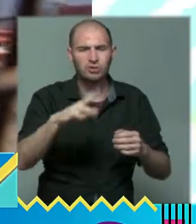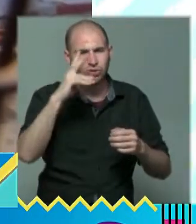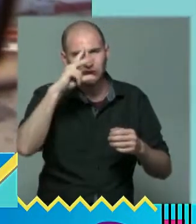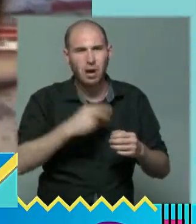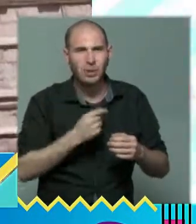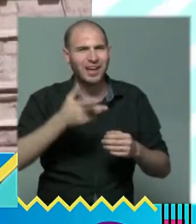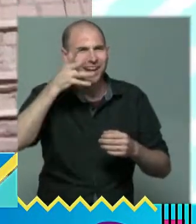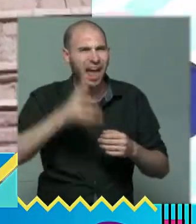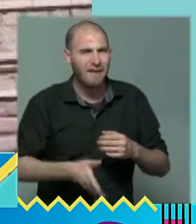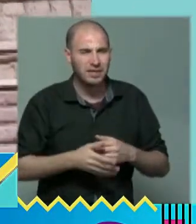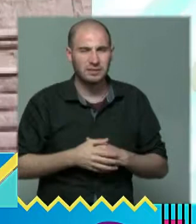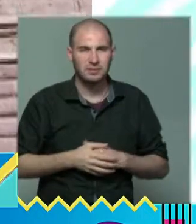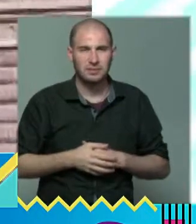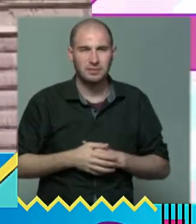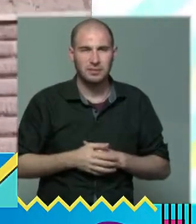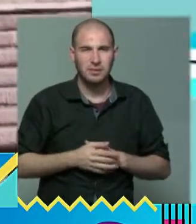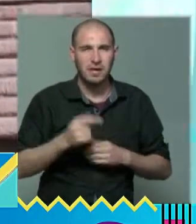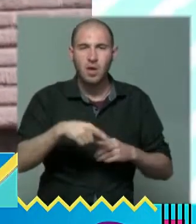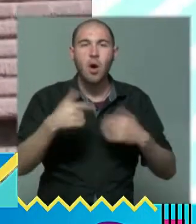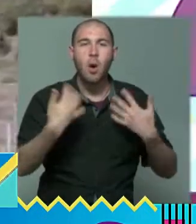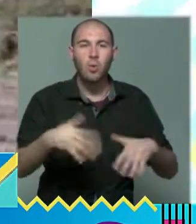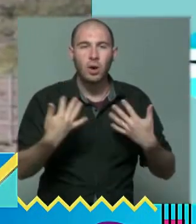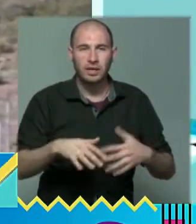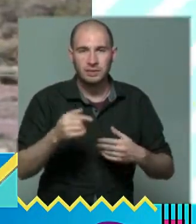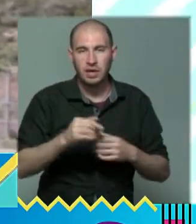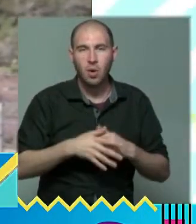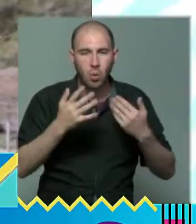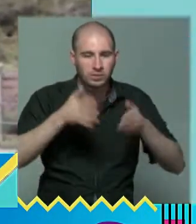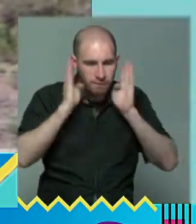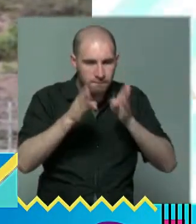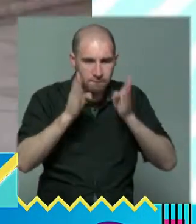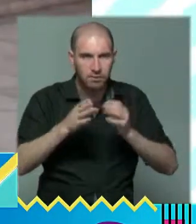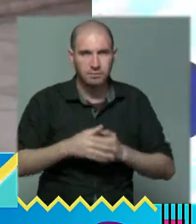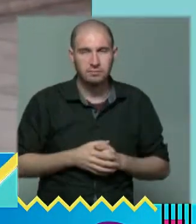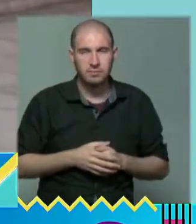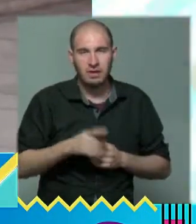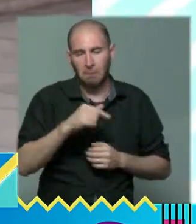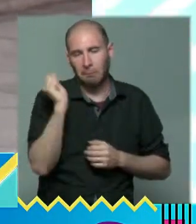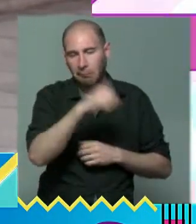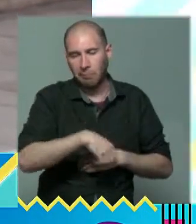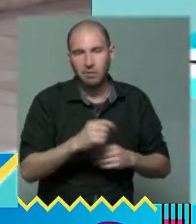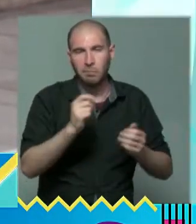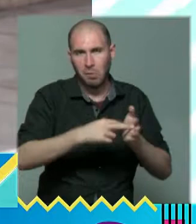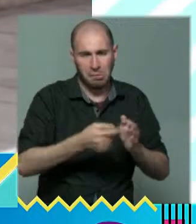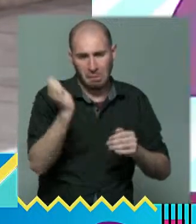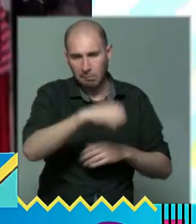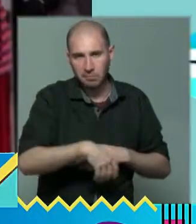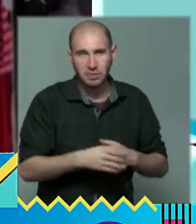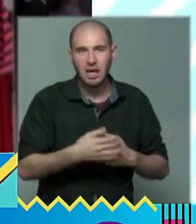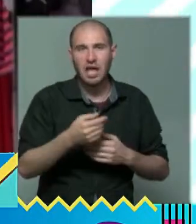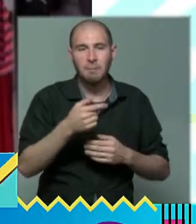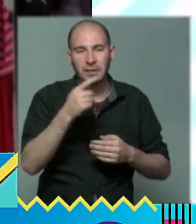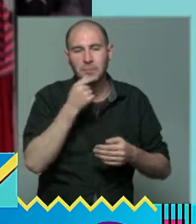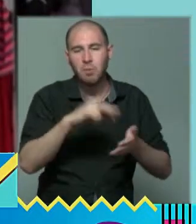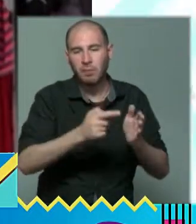de la gravedad. Entonces están con la urgencia, esa urgencia obsesiva, y no les interesan las consecuencias, no evalúan las